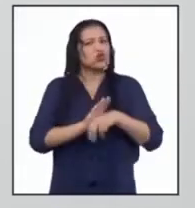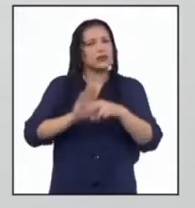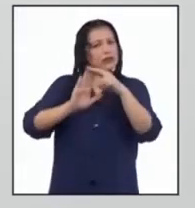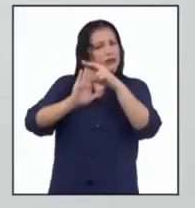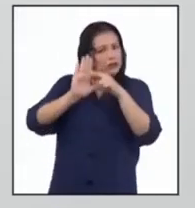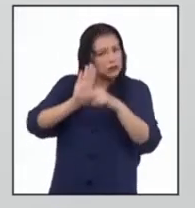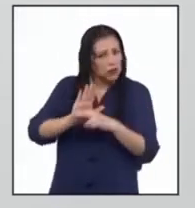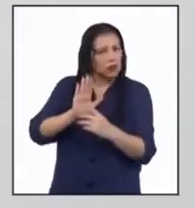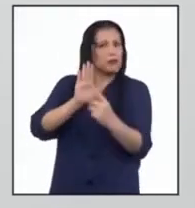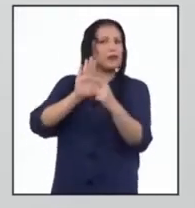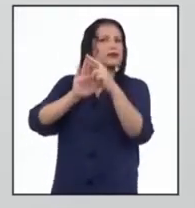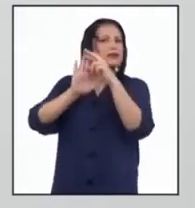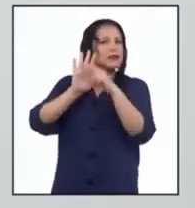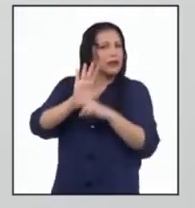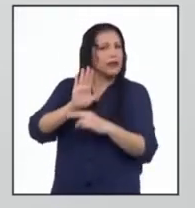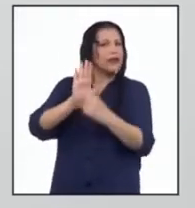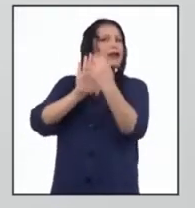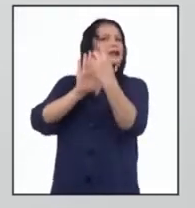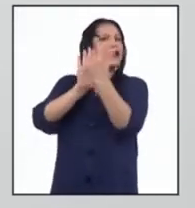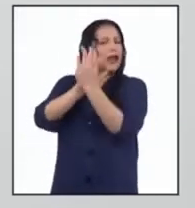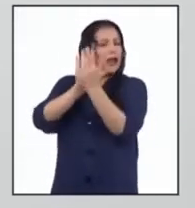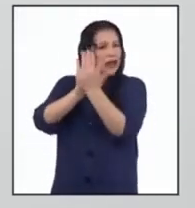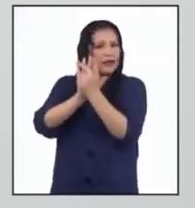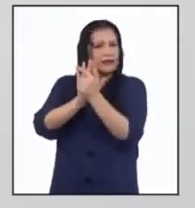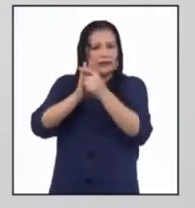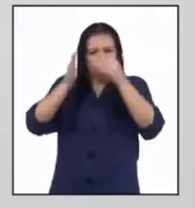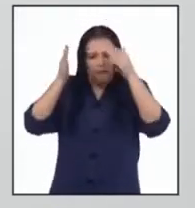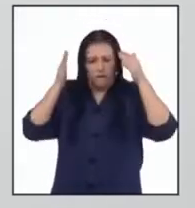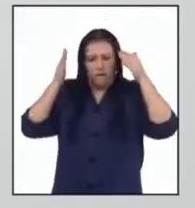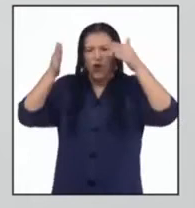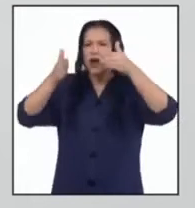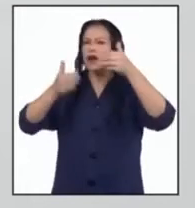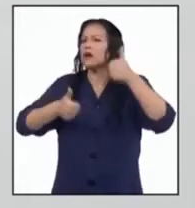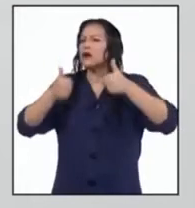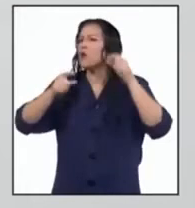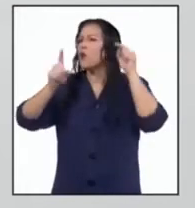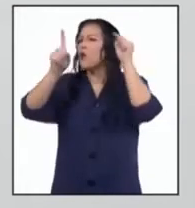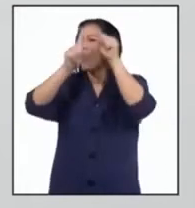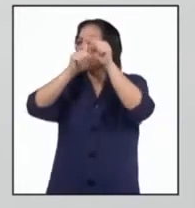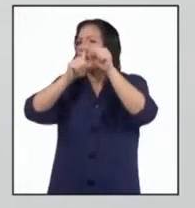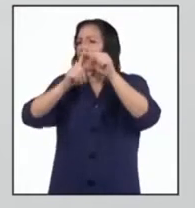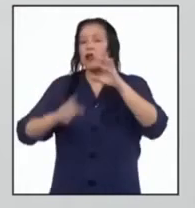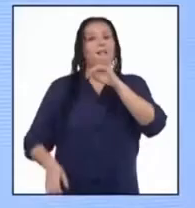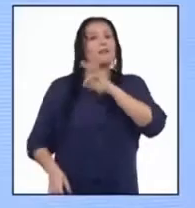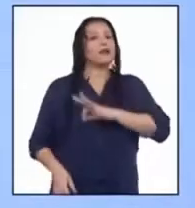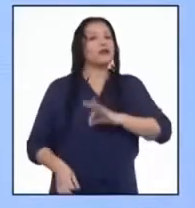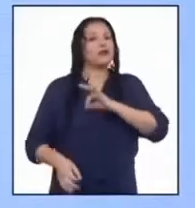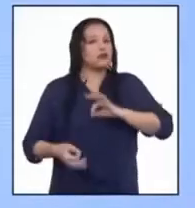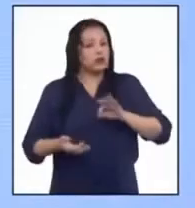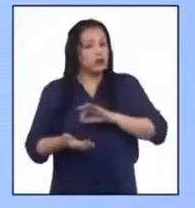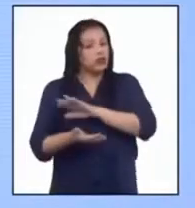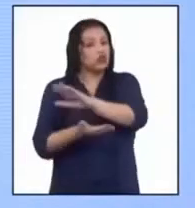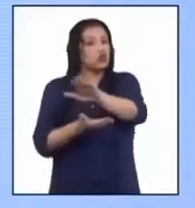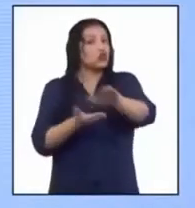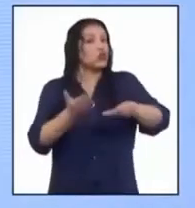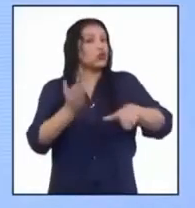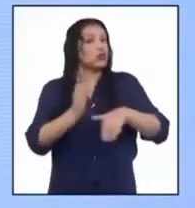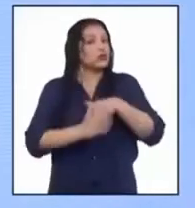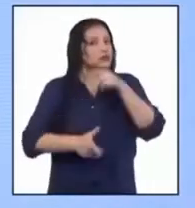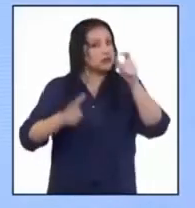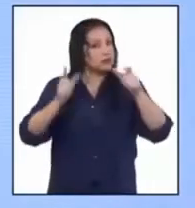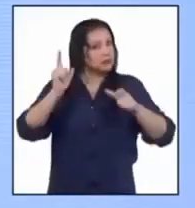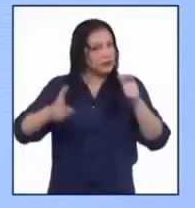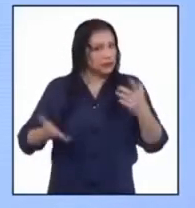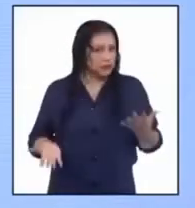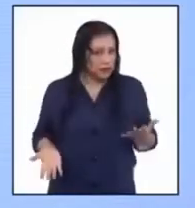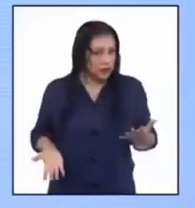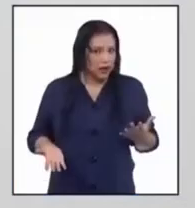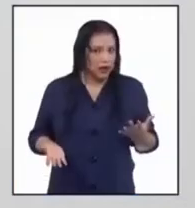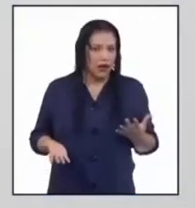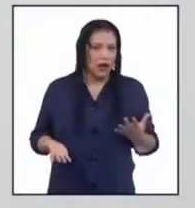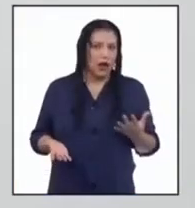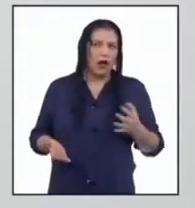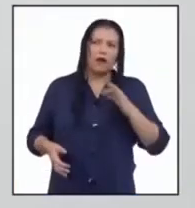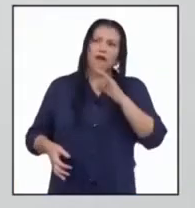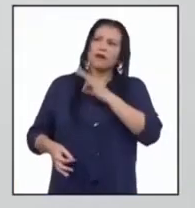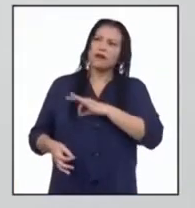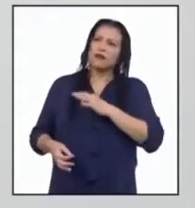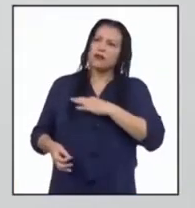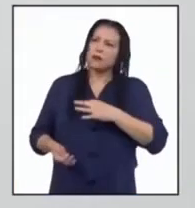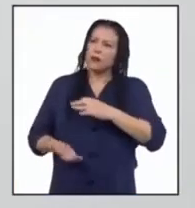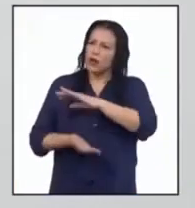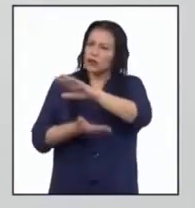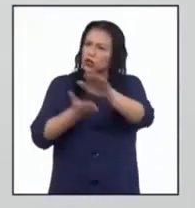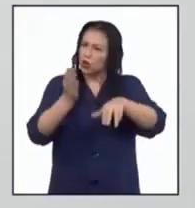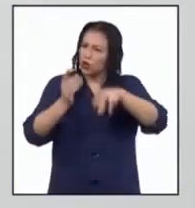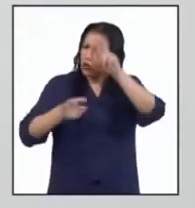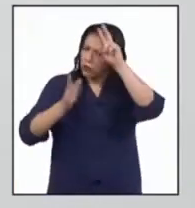y leyes están dirigidas a lograr el bien de todos. ¿El bien común?